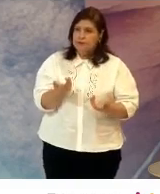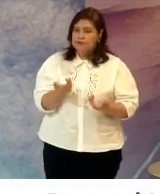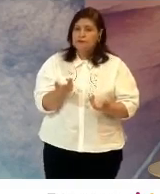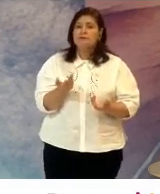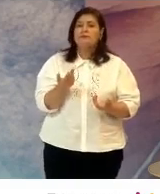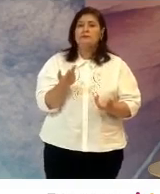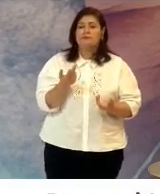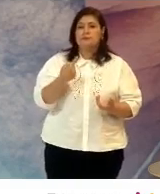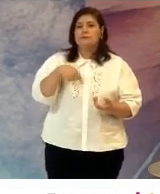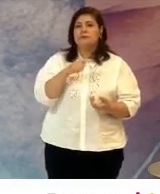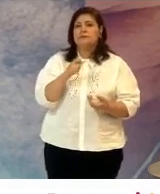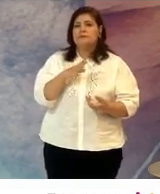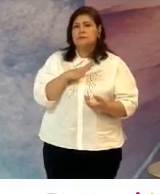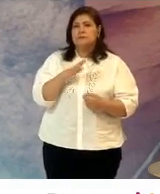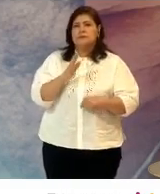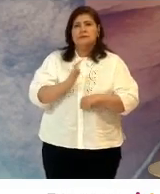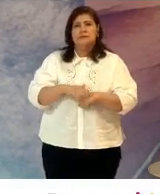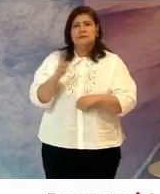que ha tenido más de